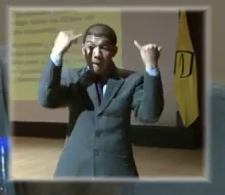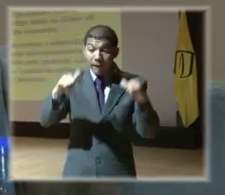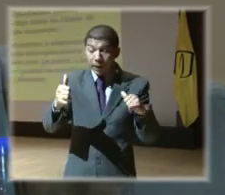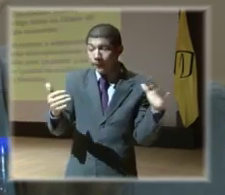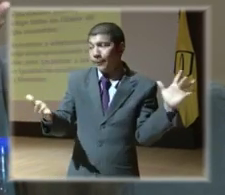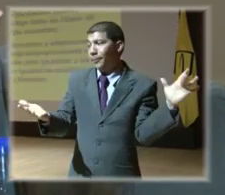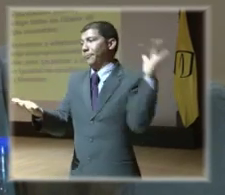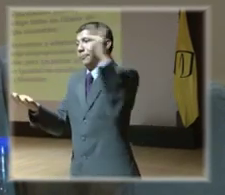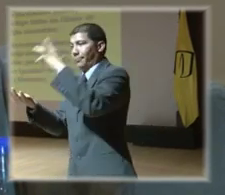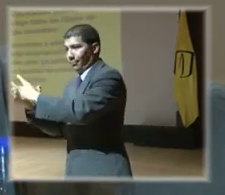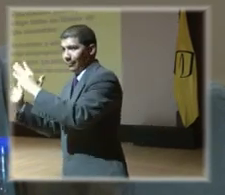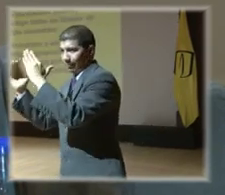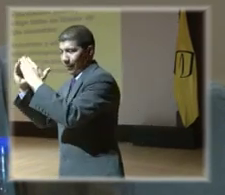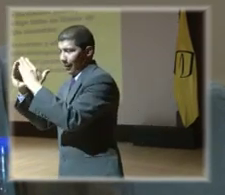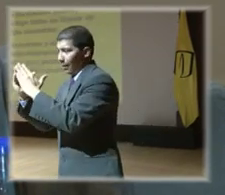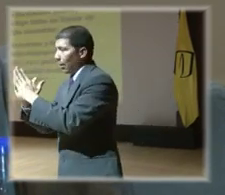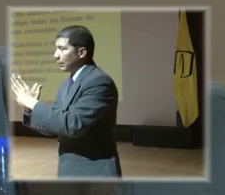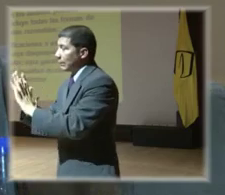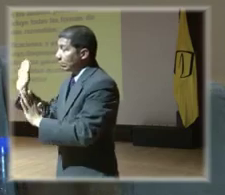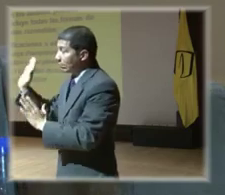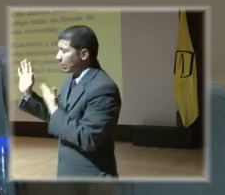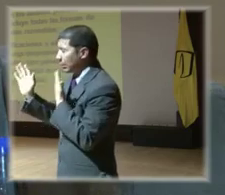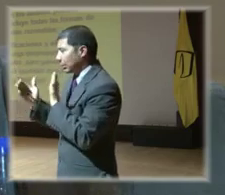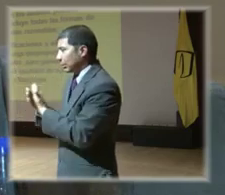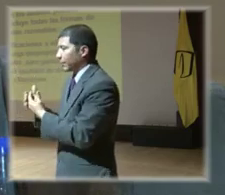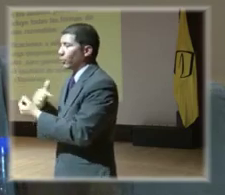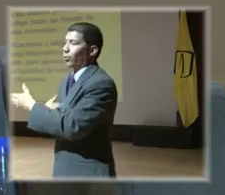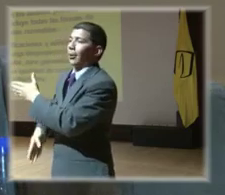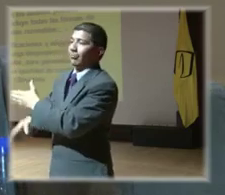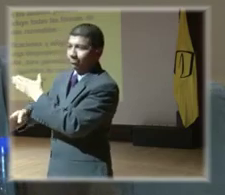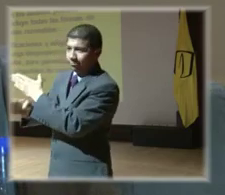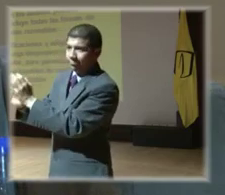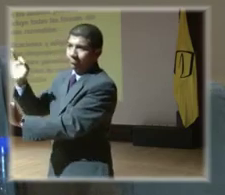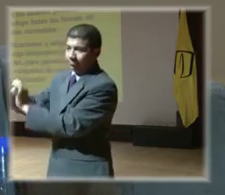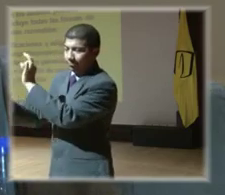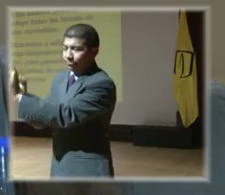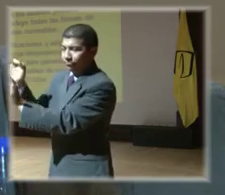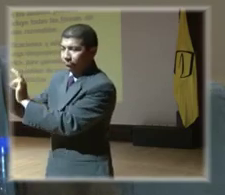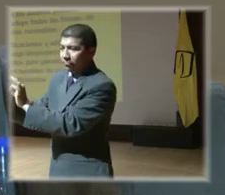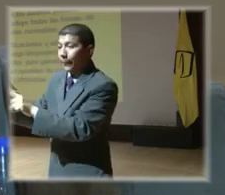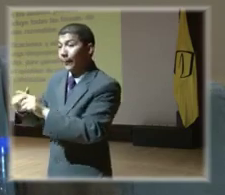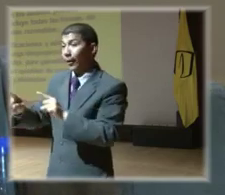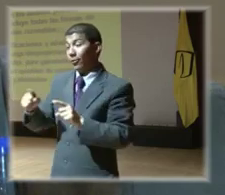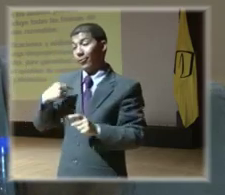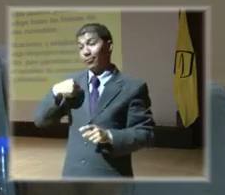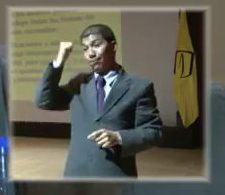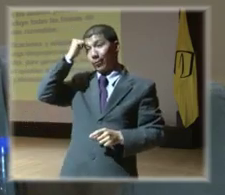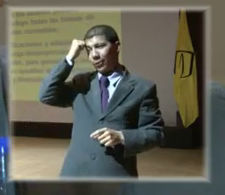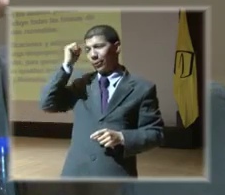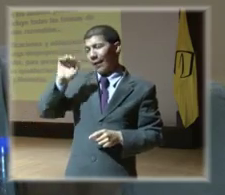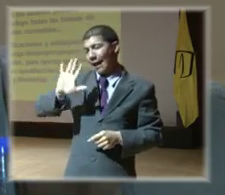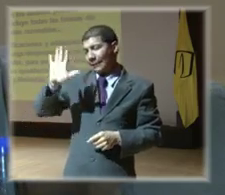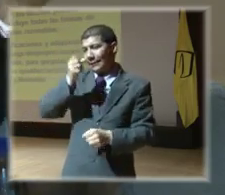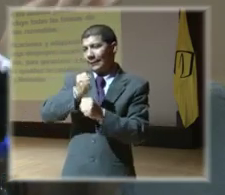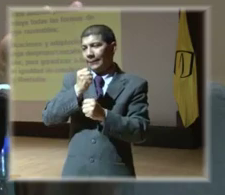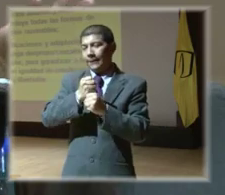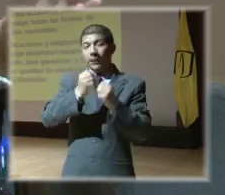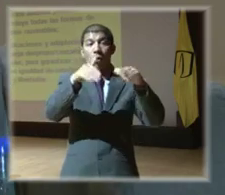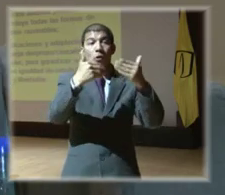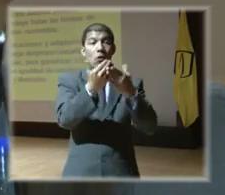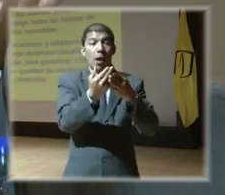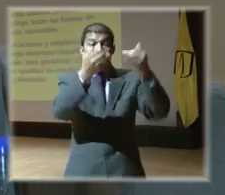colegio y tenía una carga muy grande de estudiantes, siempre se tenía que llevar trabajo a la casa y que entonces no podía estar